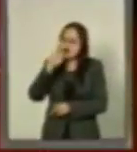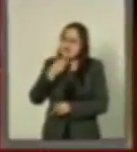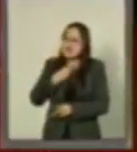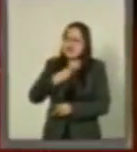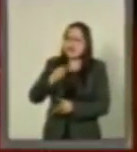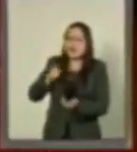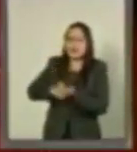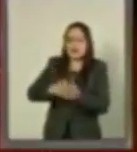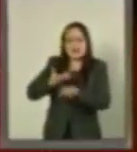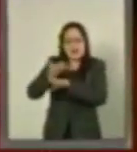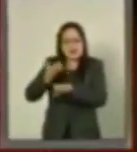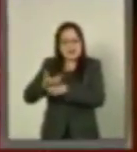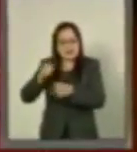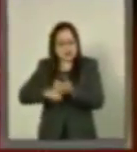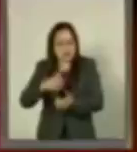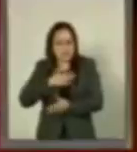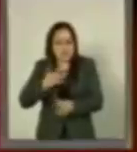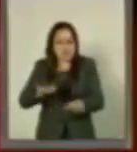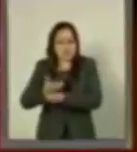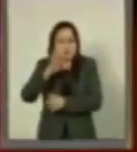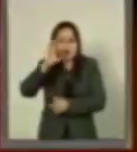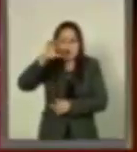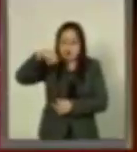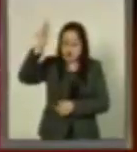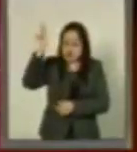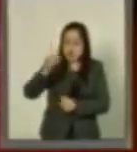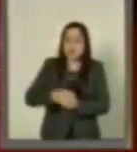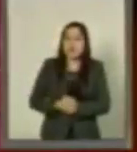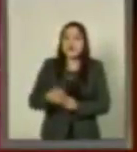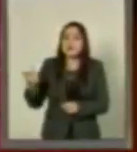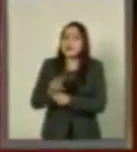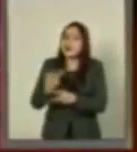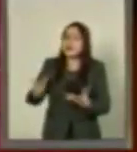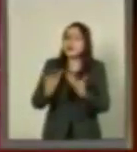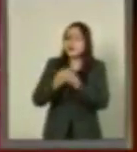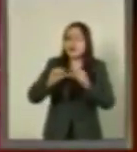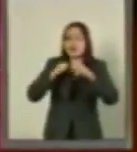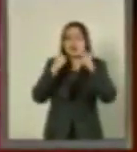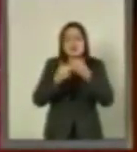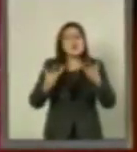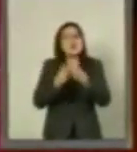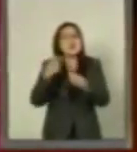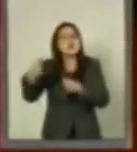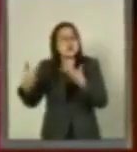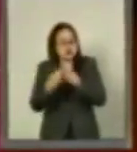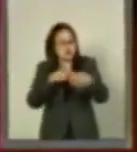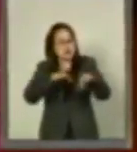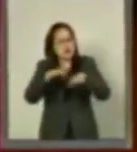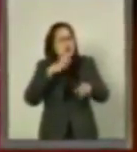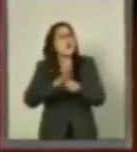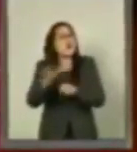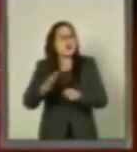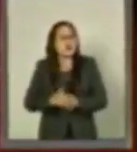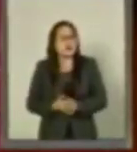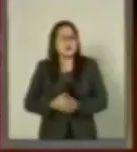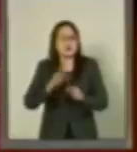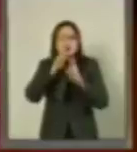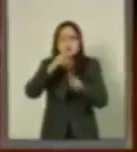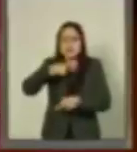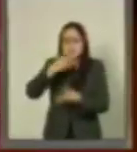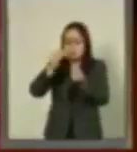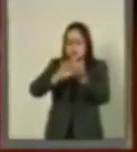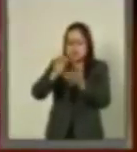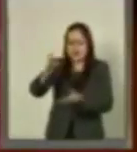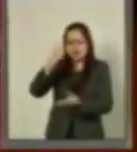los estados, por lo menos en que yo vivo, Baja California, ¿con qué organismos de la sociedad están ustedes trabajando? Por sus respuestas,